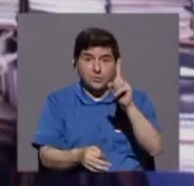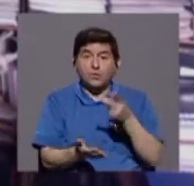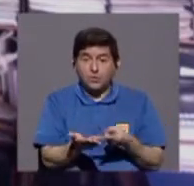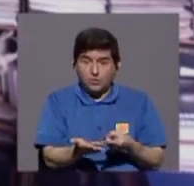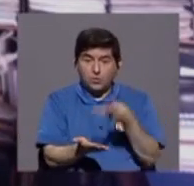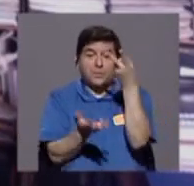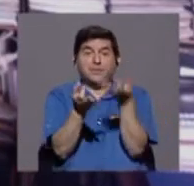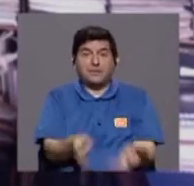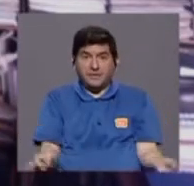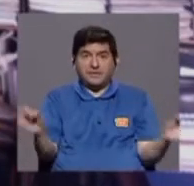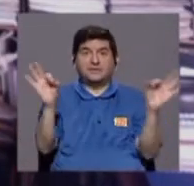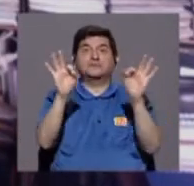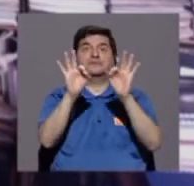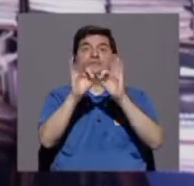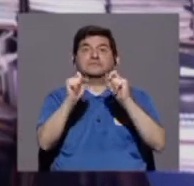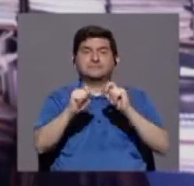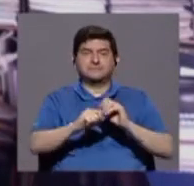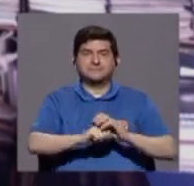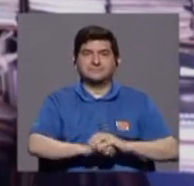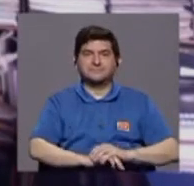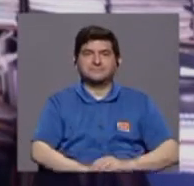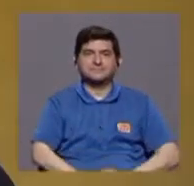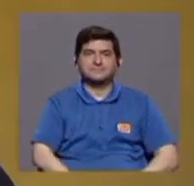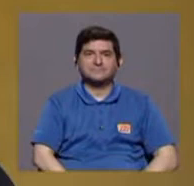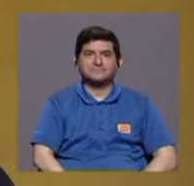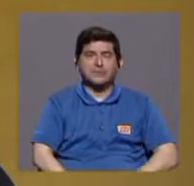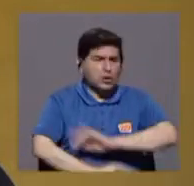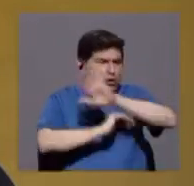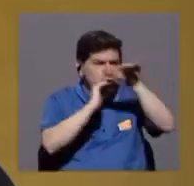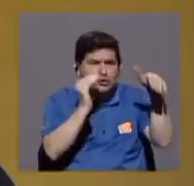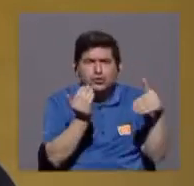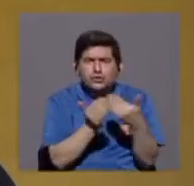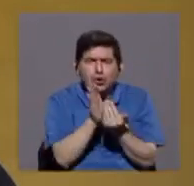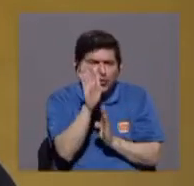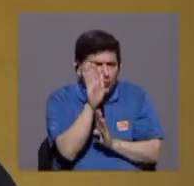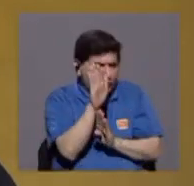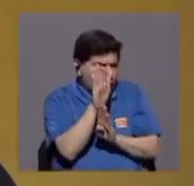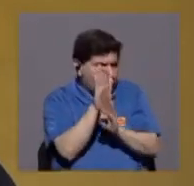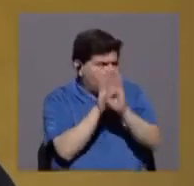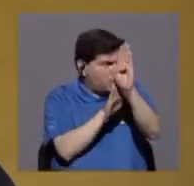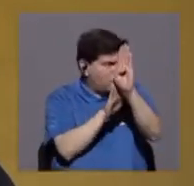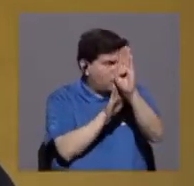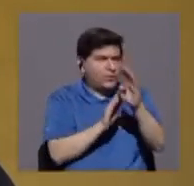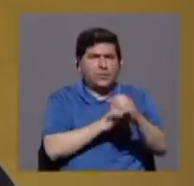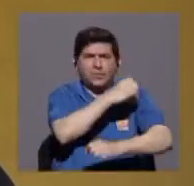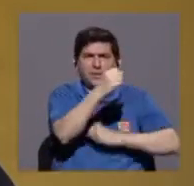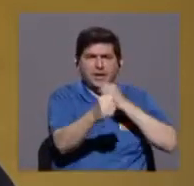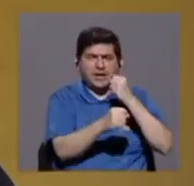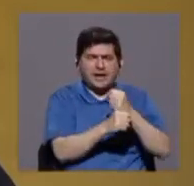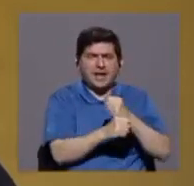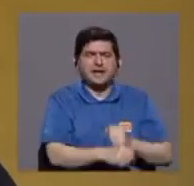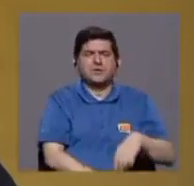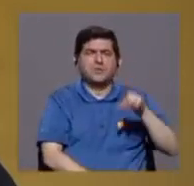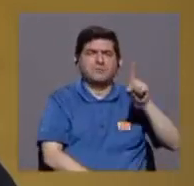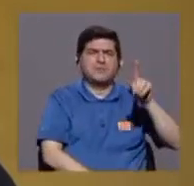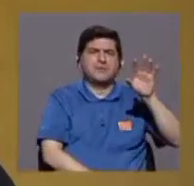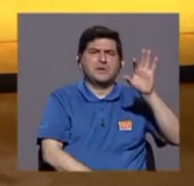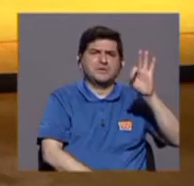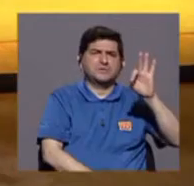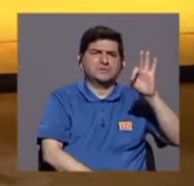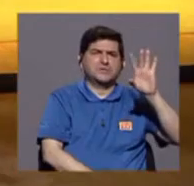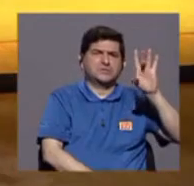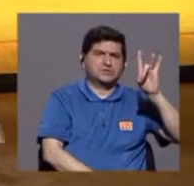muy, muy importante. Todo esto se va desarrollando a partir de la década del 80, el